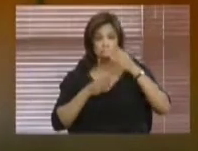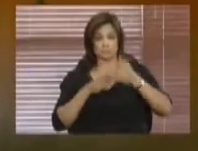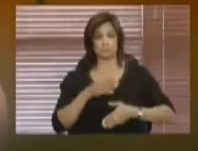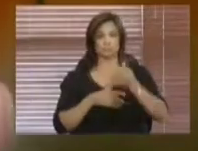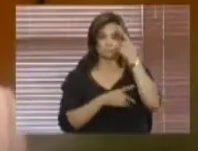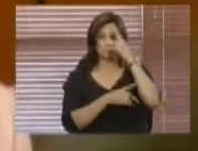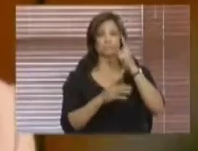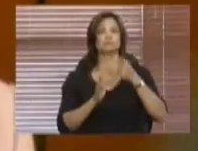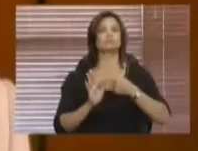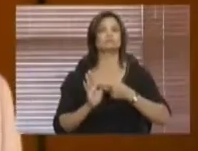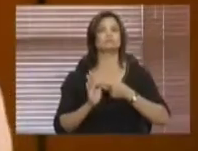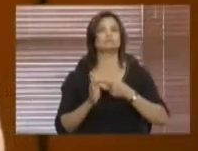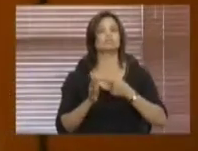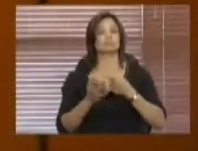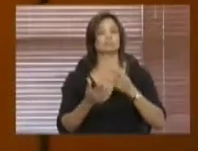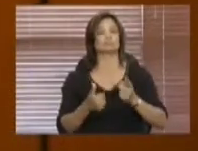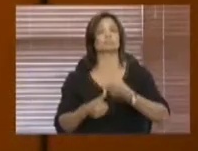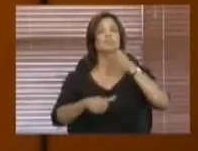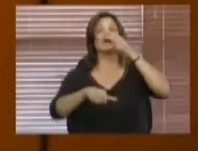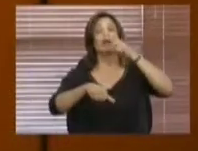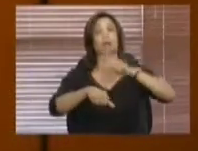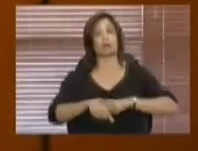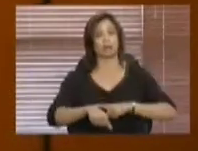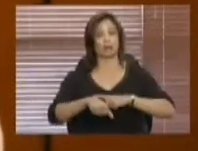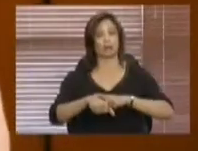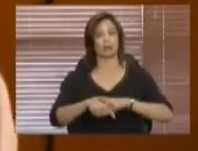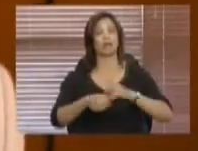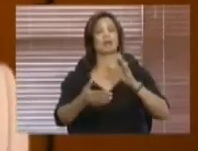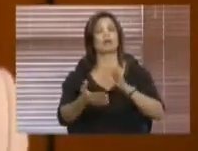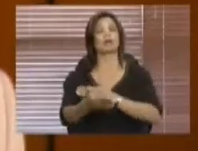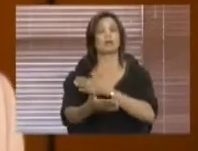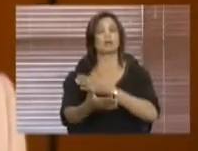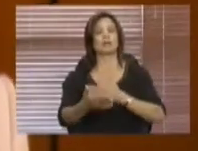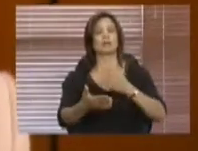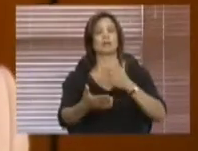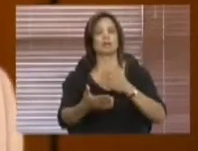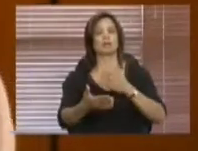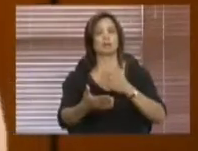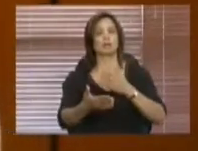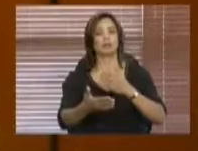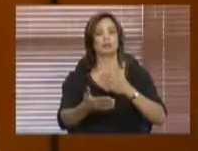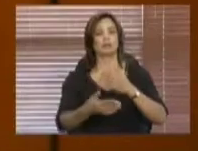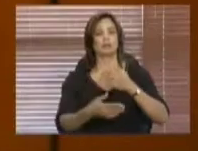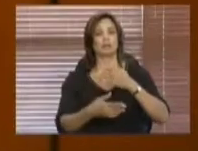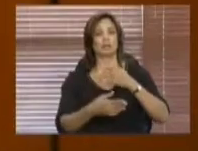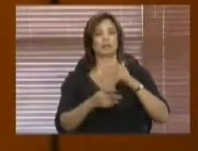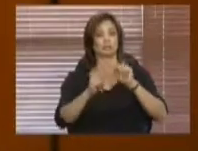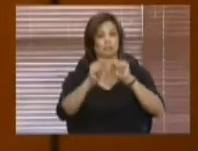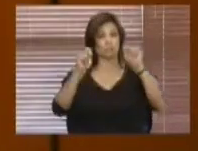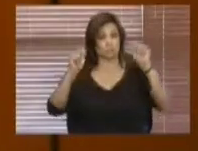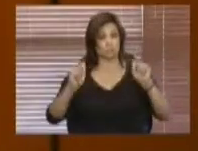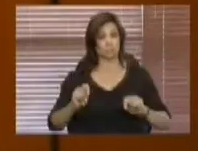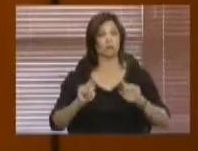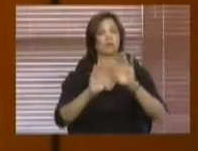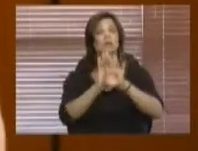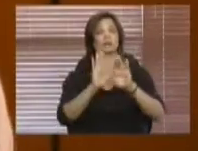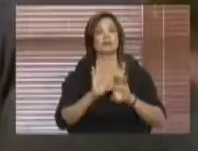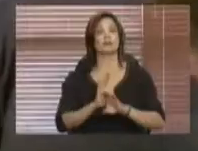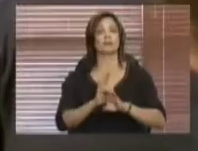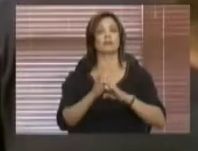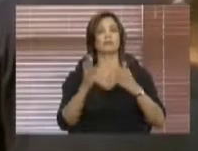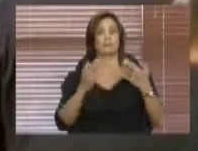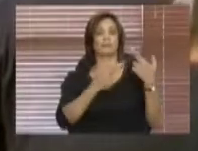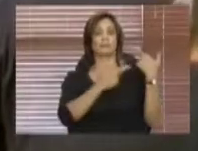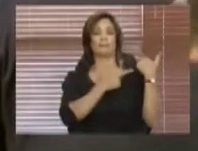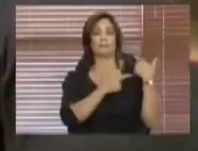Serán interpretadas por primera vez las notas del himno de nuestro Tribunal Constitucional a